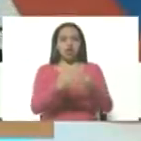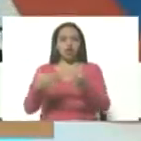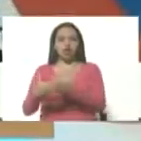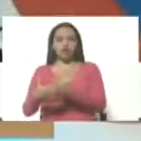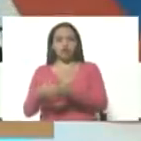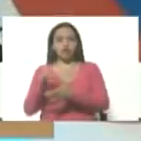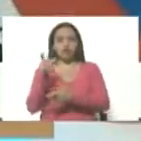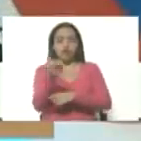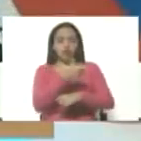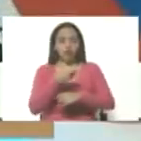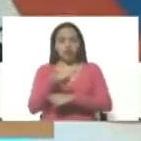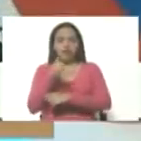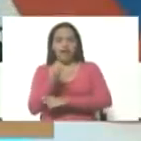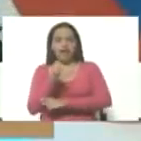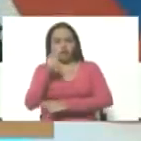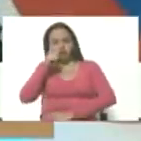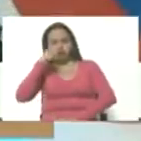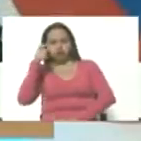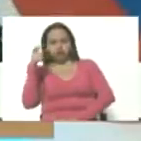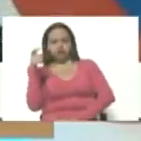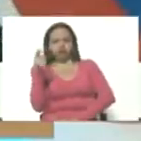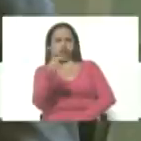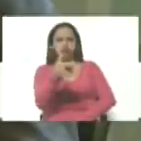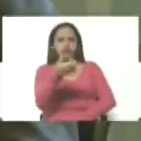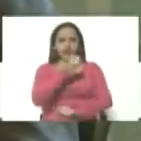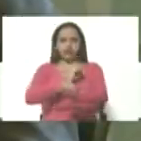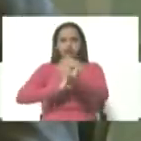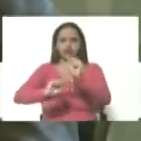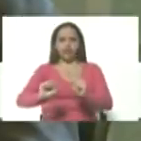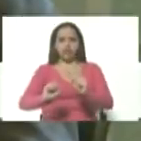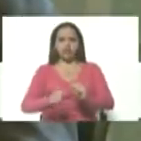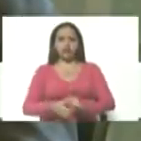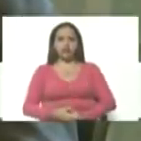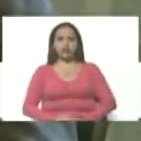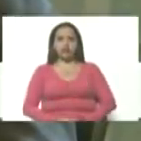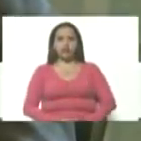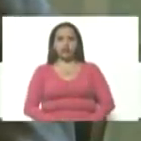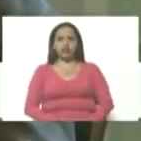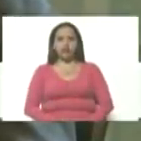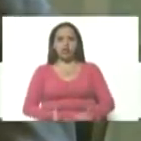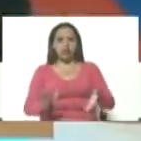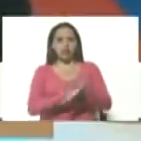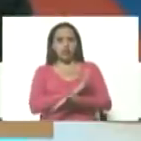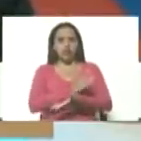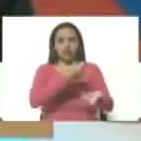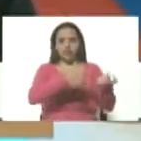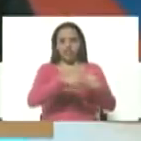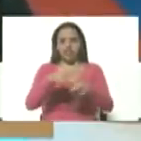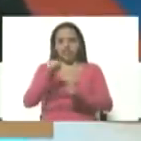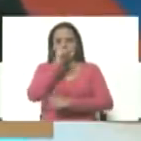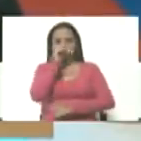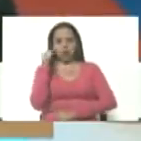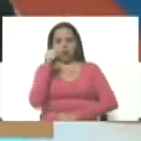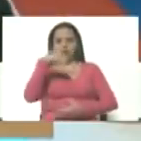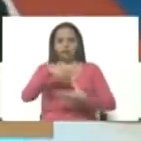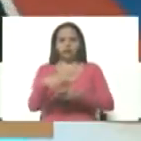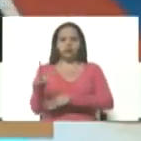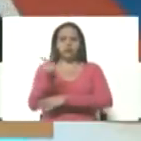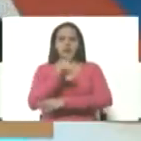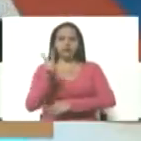que se encargan de combatir el tráfico ilícito de droga en Venezuela.